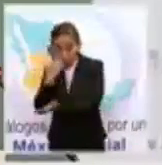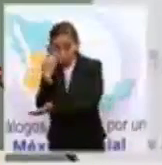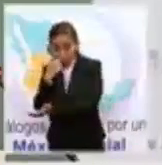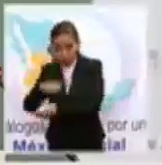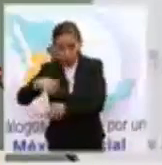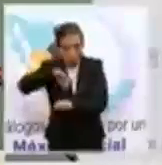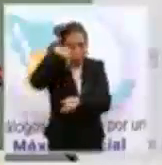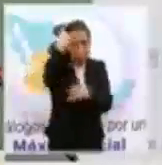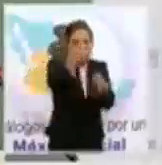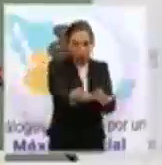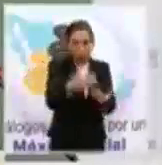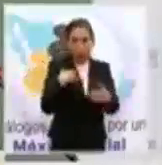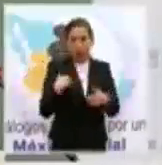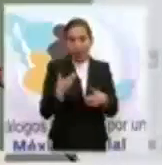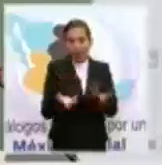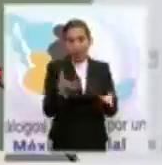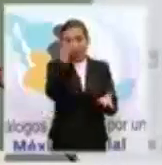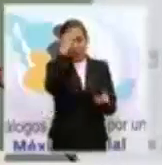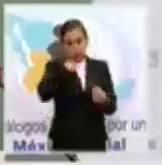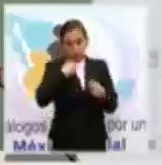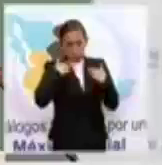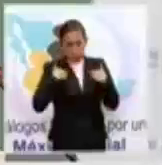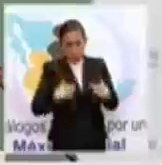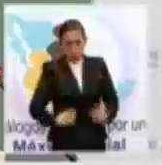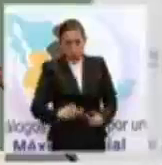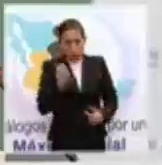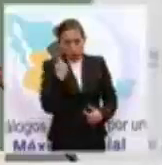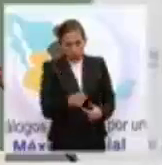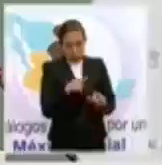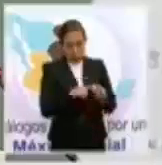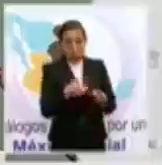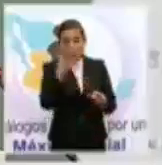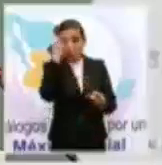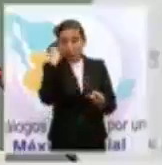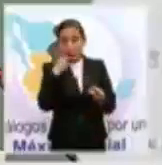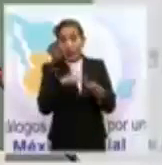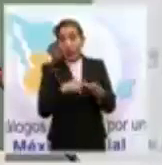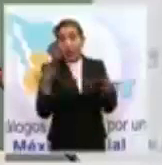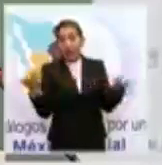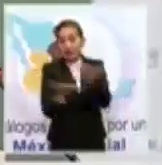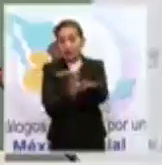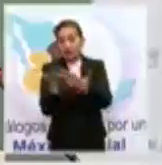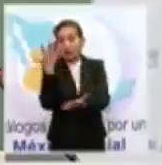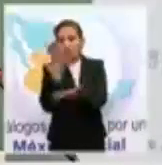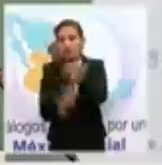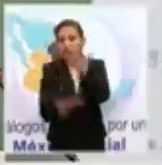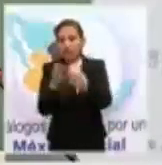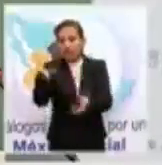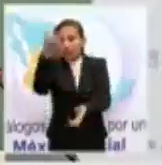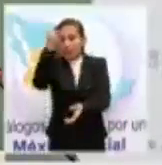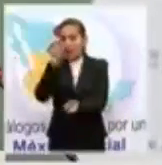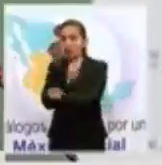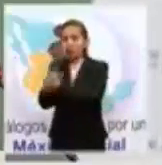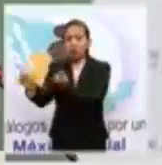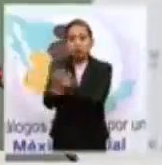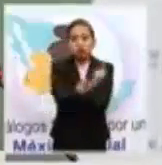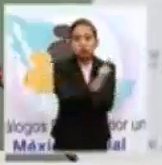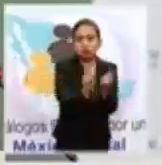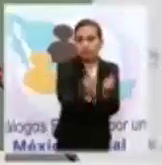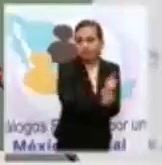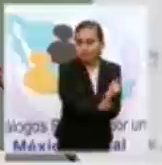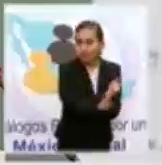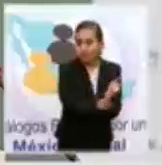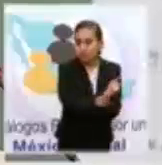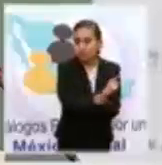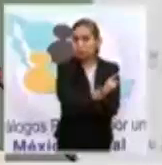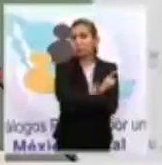escolar; aprender a ser persona, aprender a hacer cosas y aprender a convivir. En